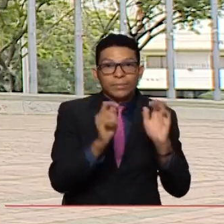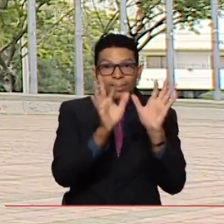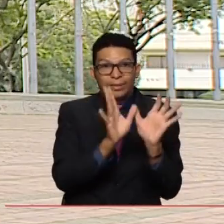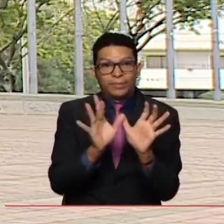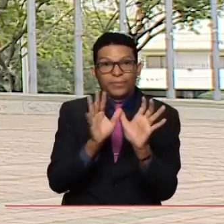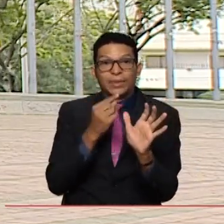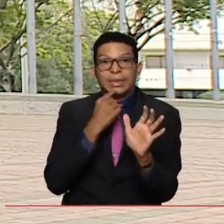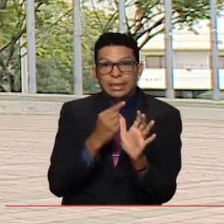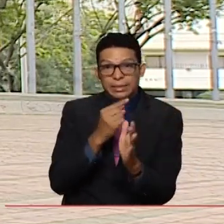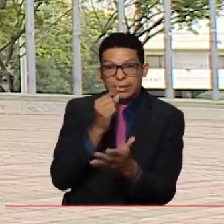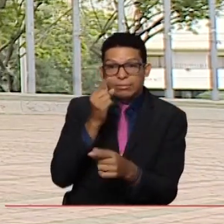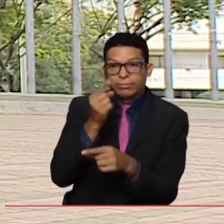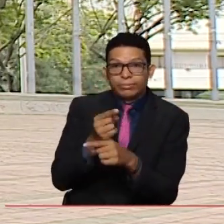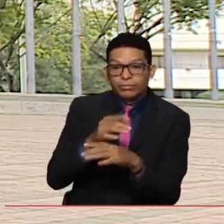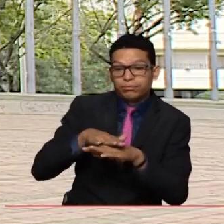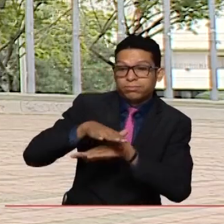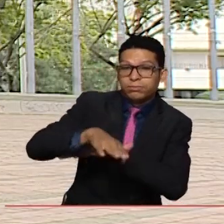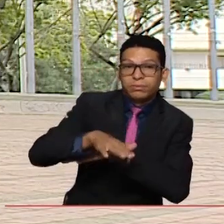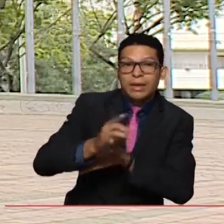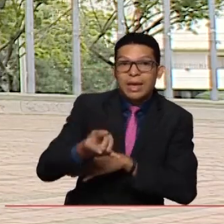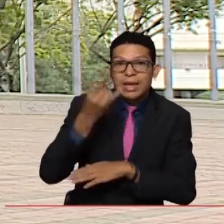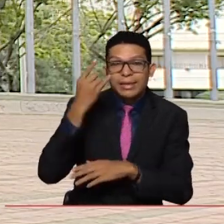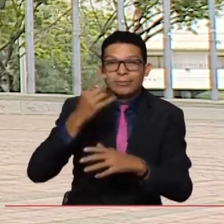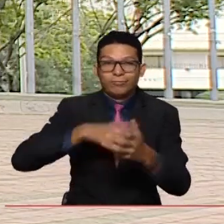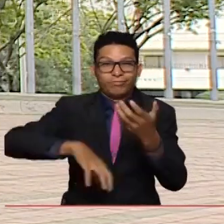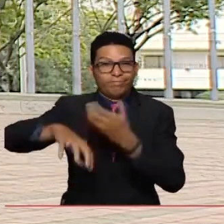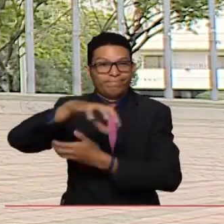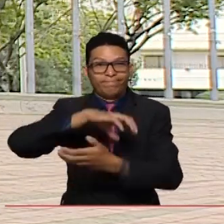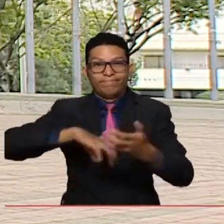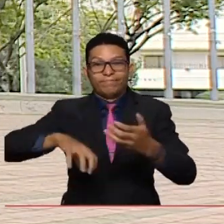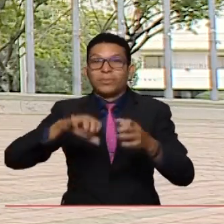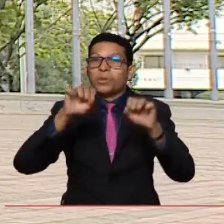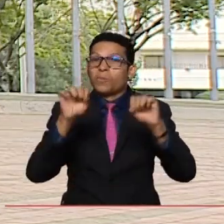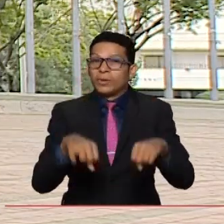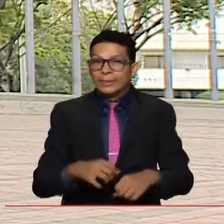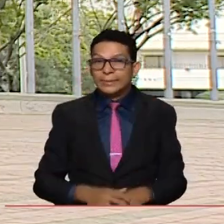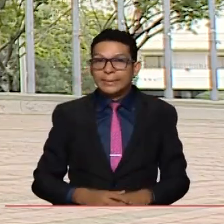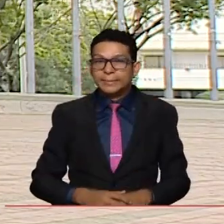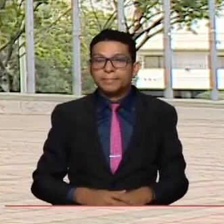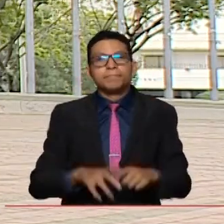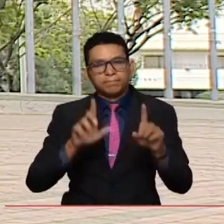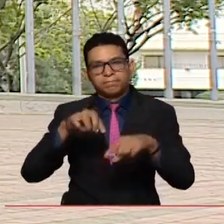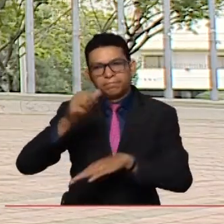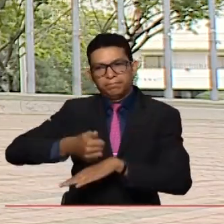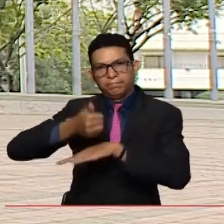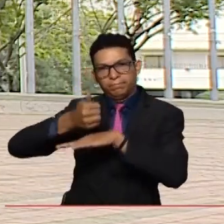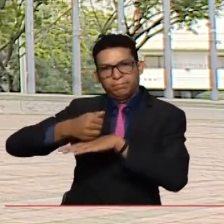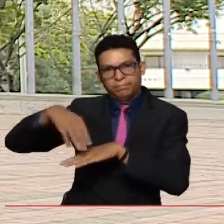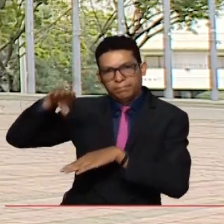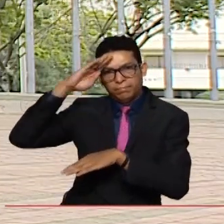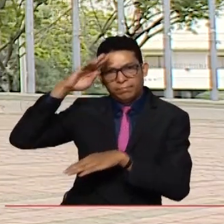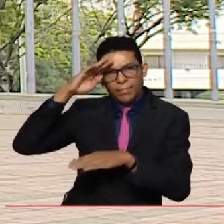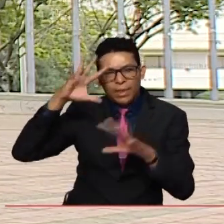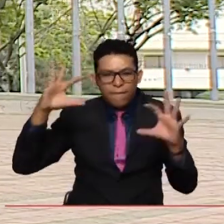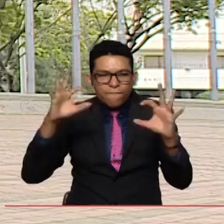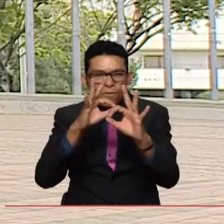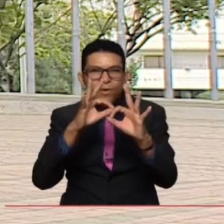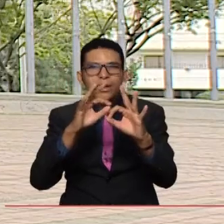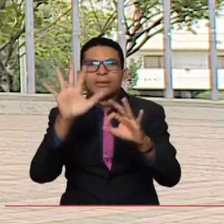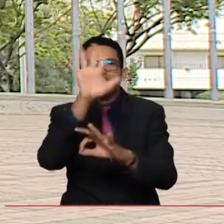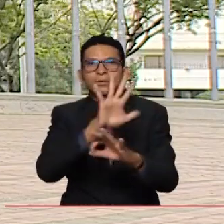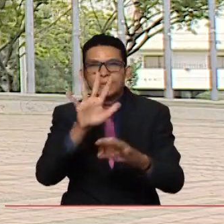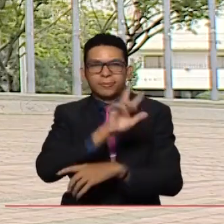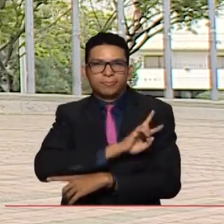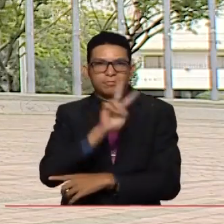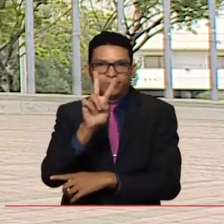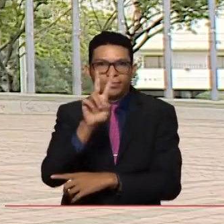sobre factores que podrían desencadenar en alteraciones del orden público y las autoridades ponen el foco en departamentos como el